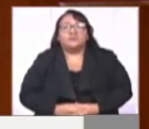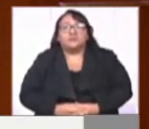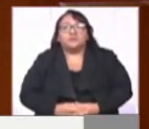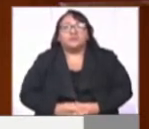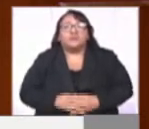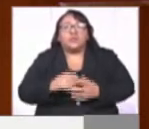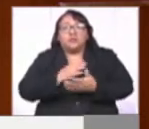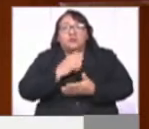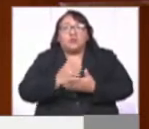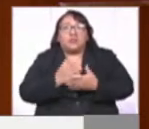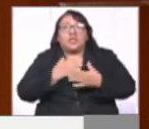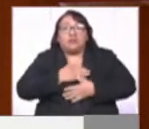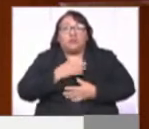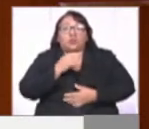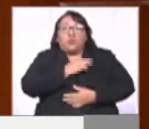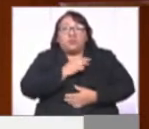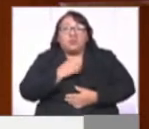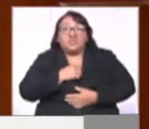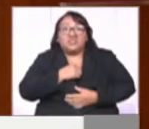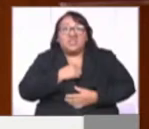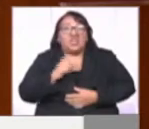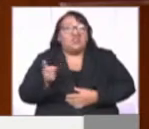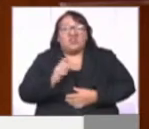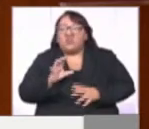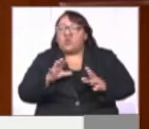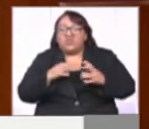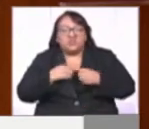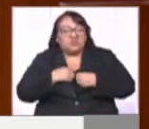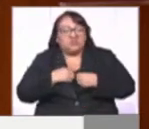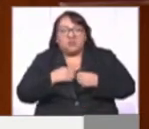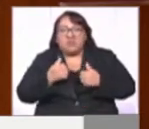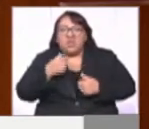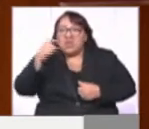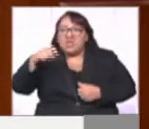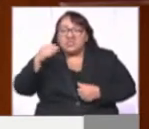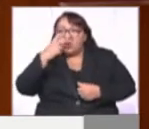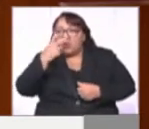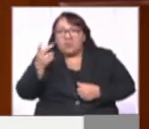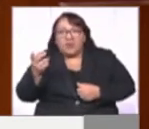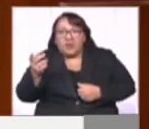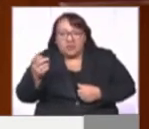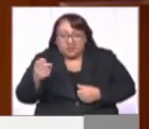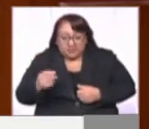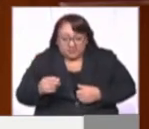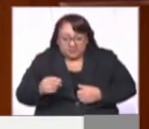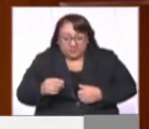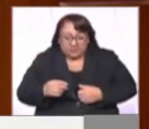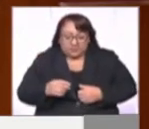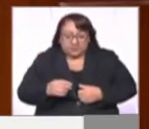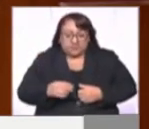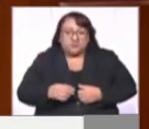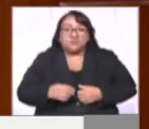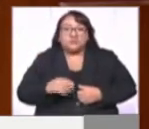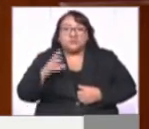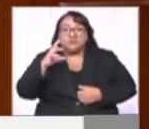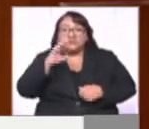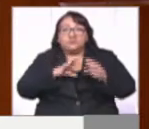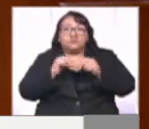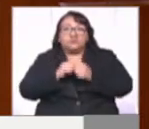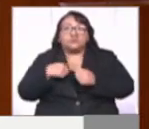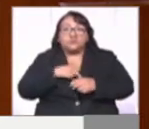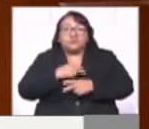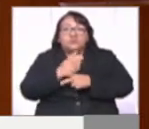tenemos. Tenemos un ministerio indolente a las necesidades, un ministerio que no se preocupa por nuestra